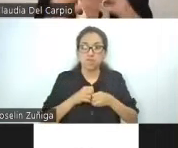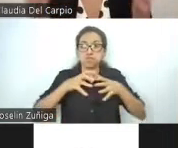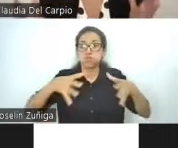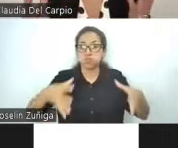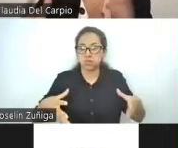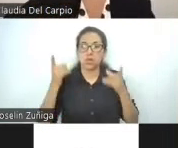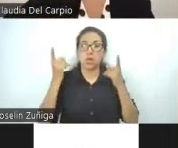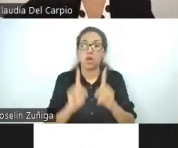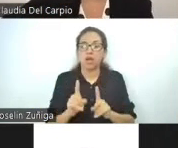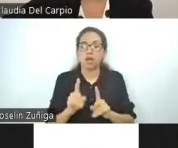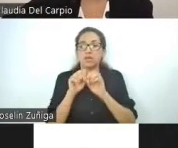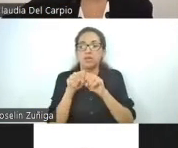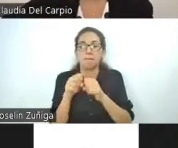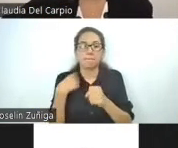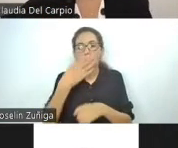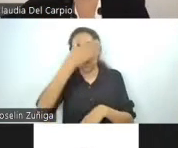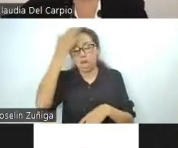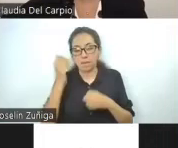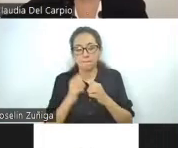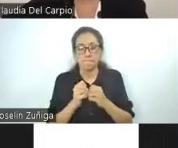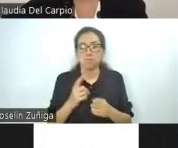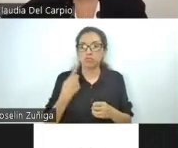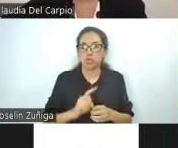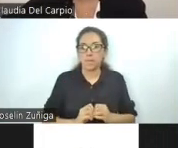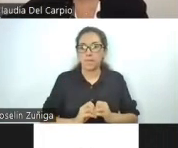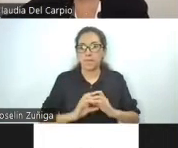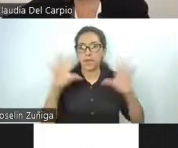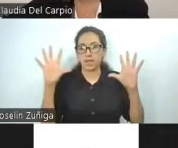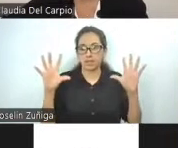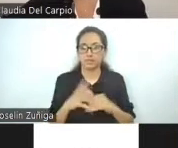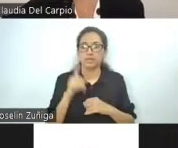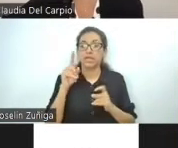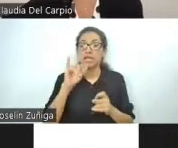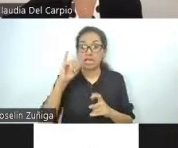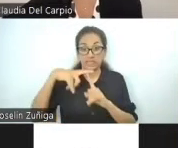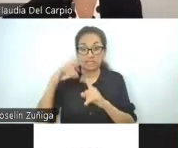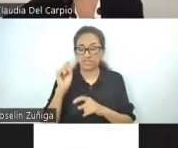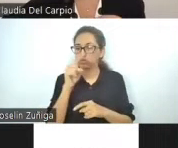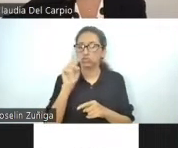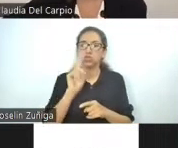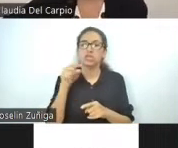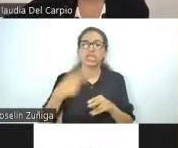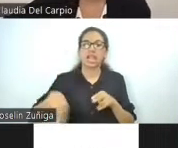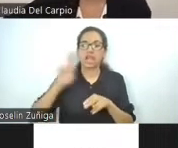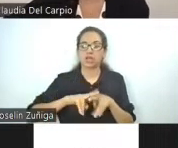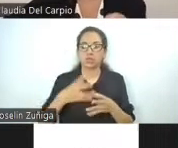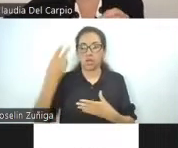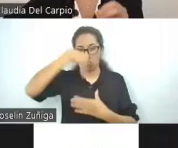cuando perdemos esas condiciones. Entonces tampoco es una infección de transmisión sexual, estas son infecciones